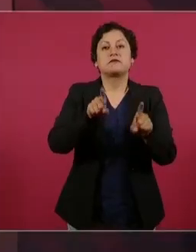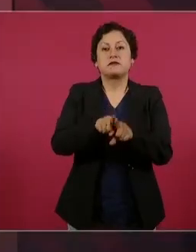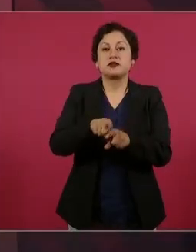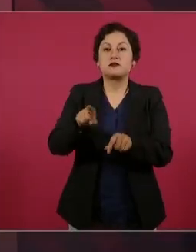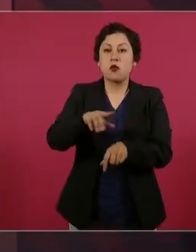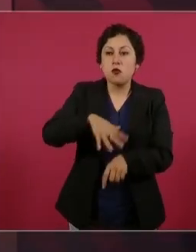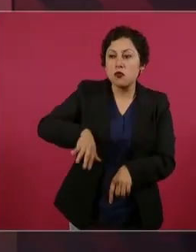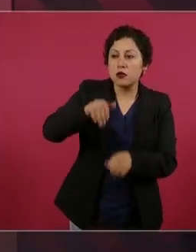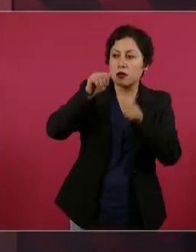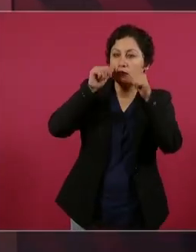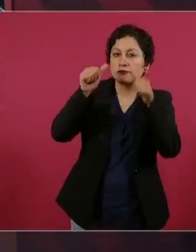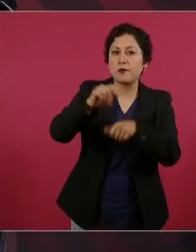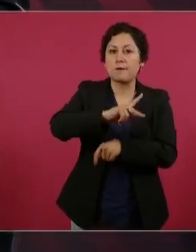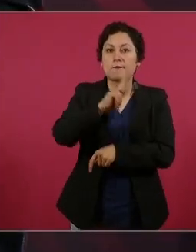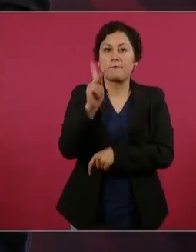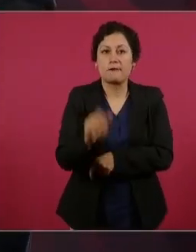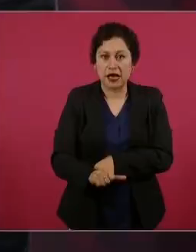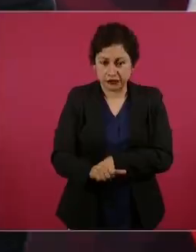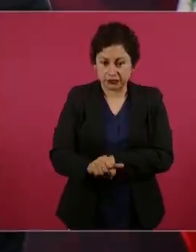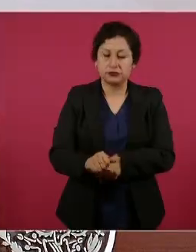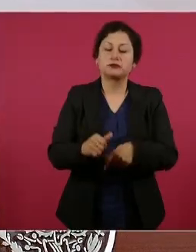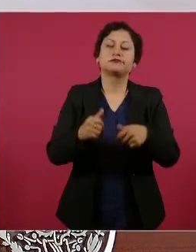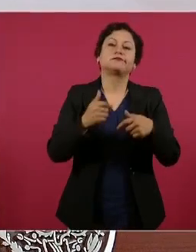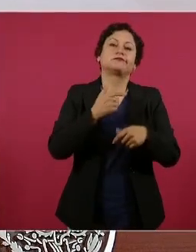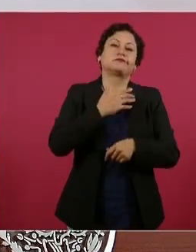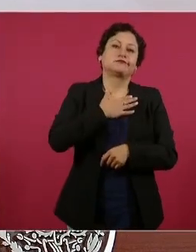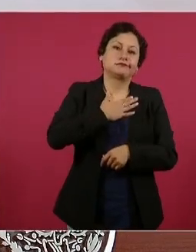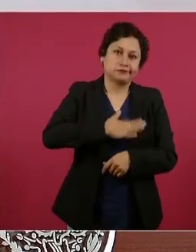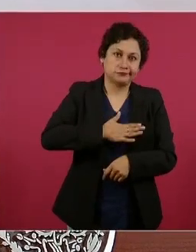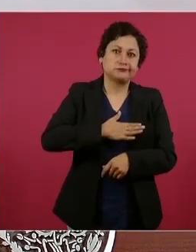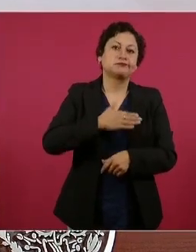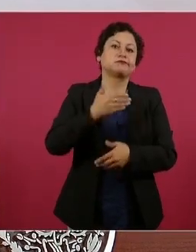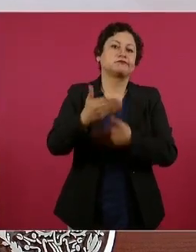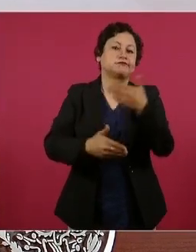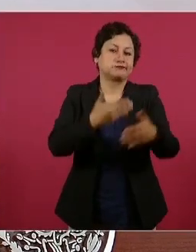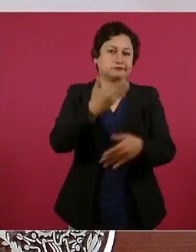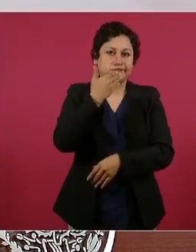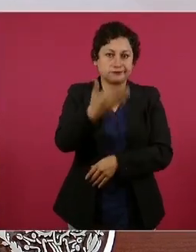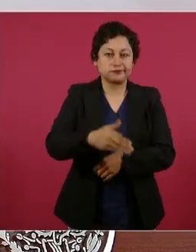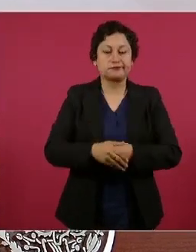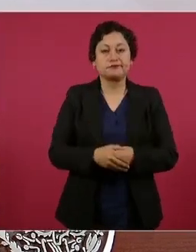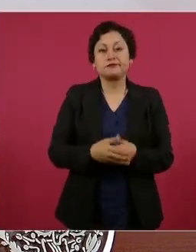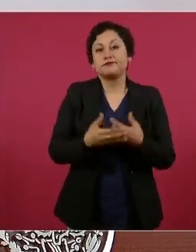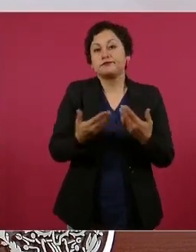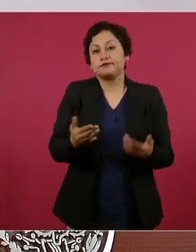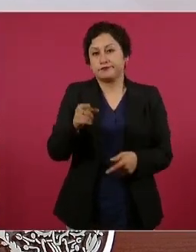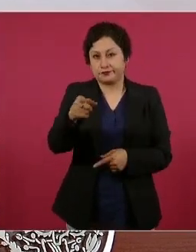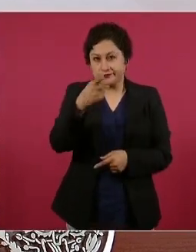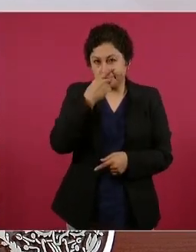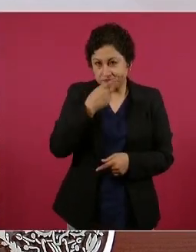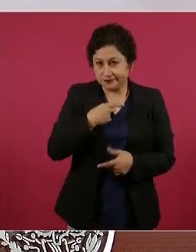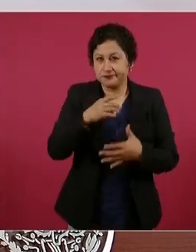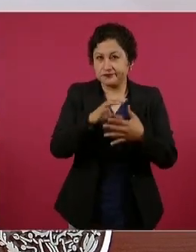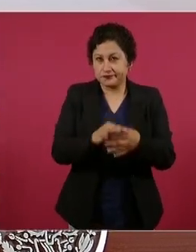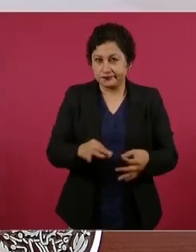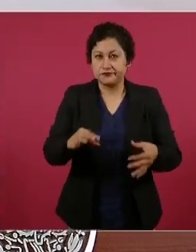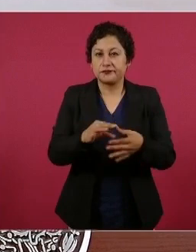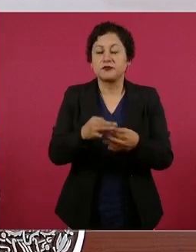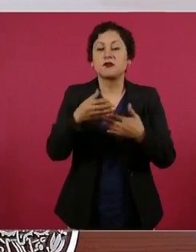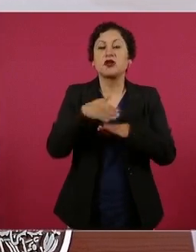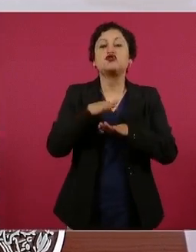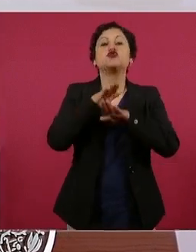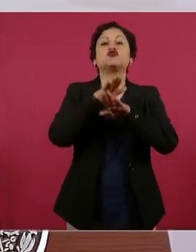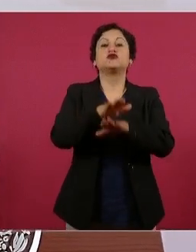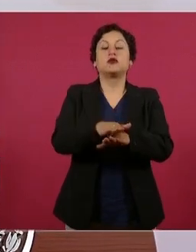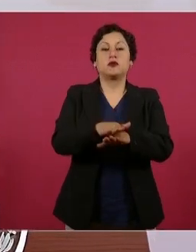y la tranquilidad. En cuanto a los daños, lo que planteas,